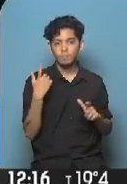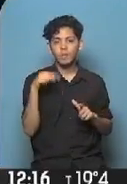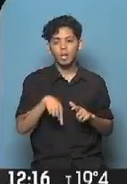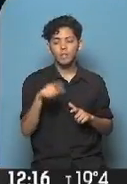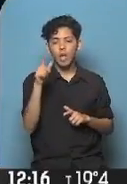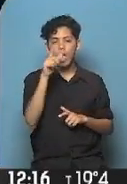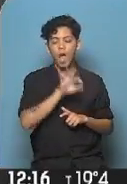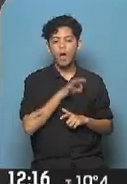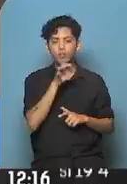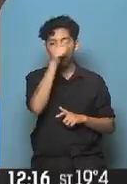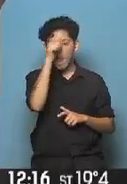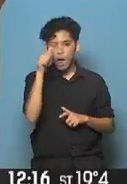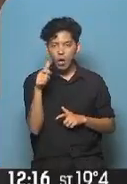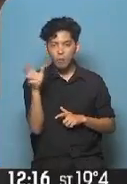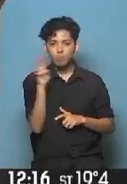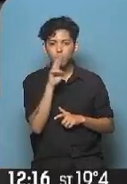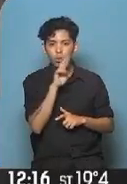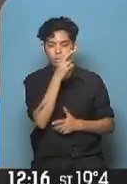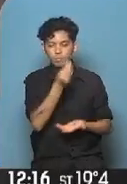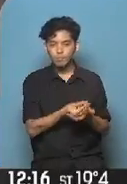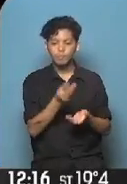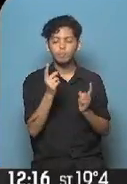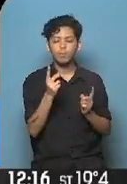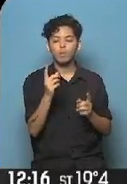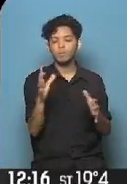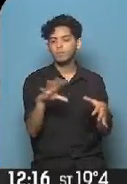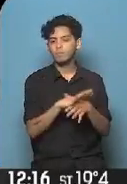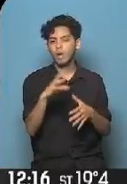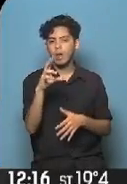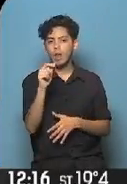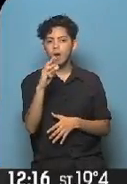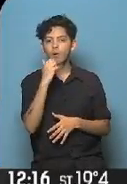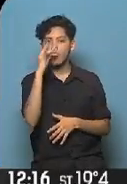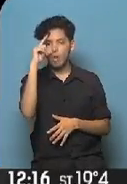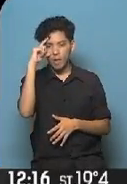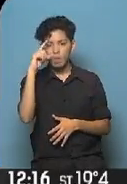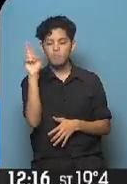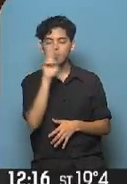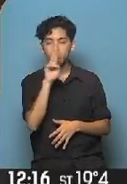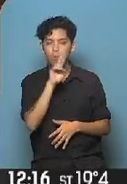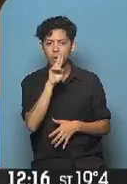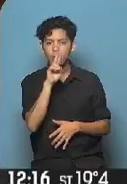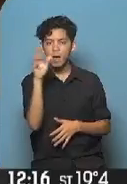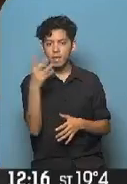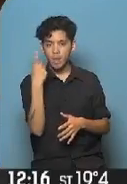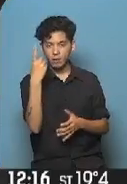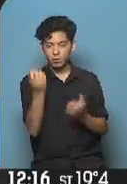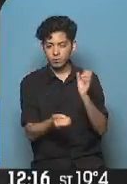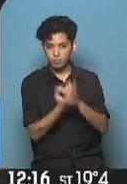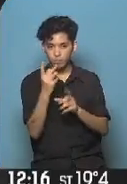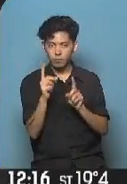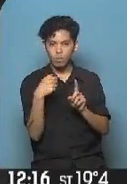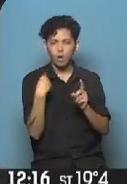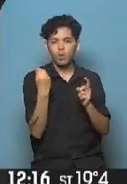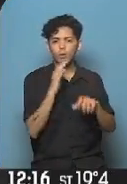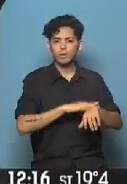león. Lorena Vega, la gran protagonista de esta historia, que es la ópera prima de Mercedes Laborde, que cuenta sobre cómo es atravesar el